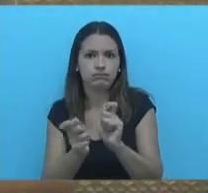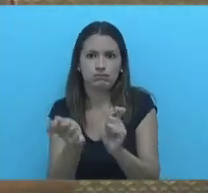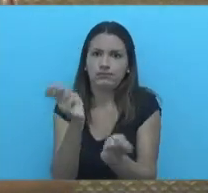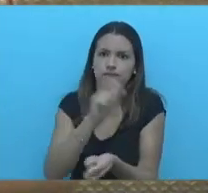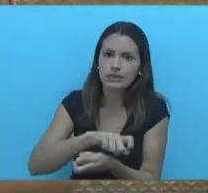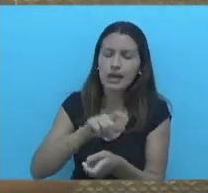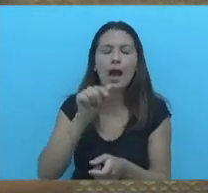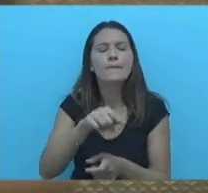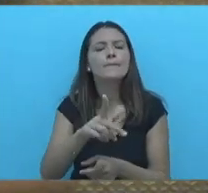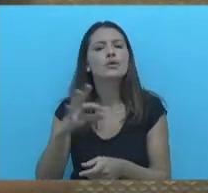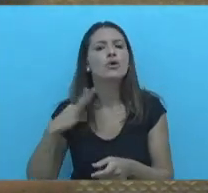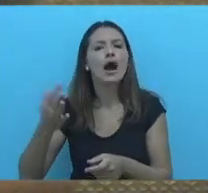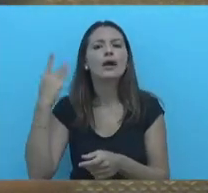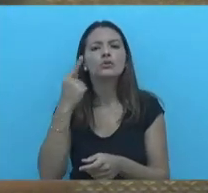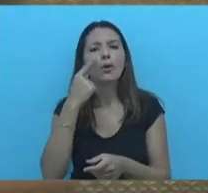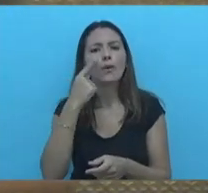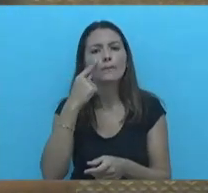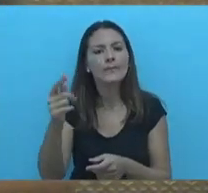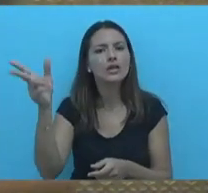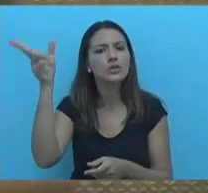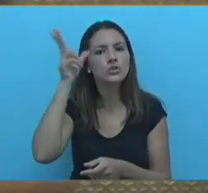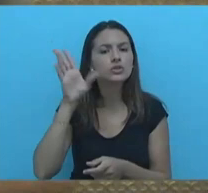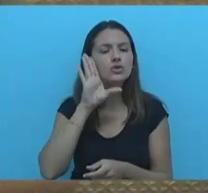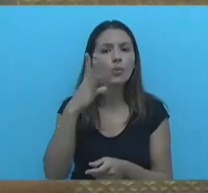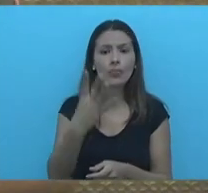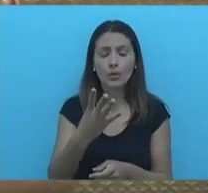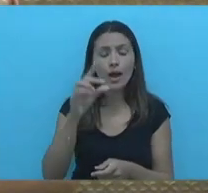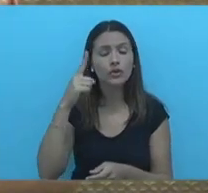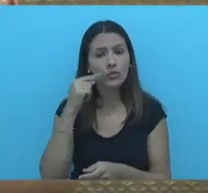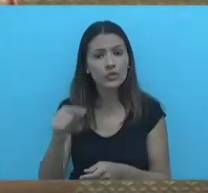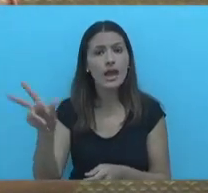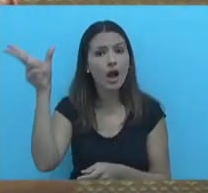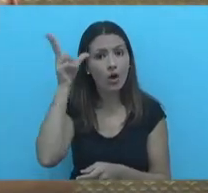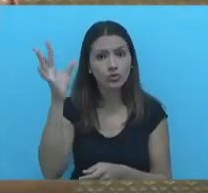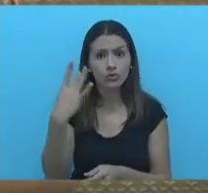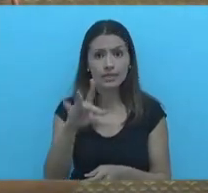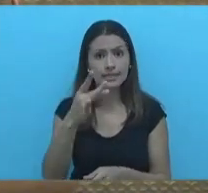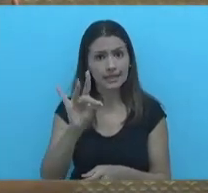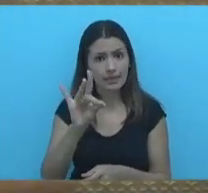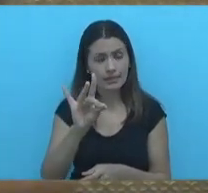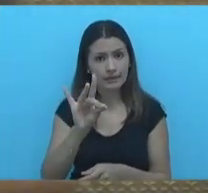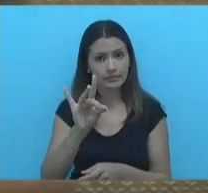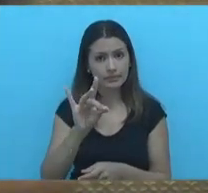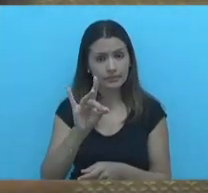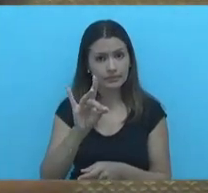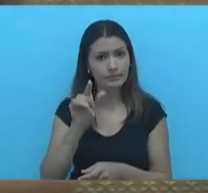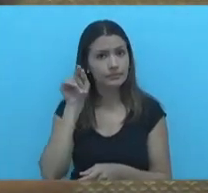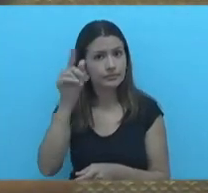en el año 1854, el 8 de diciembre de 1854, el hombre